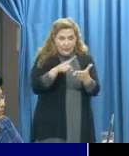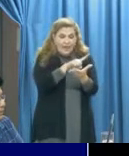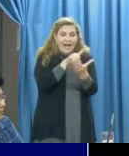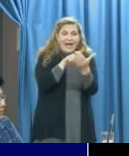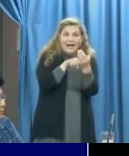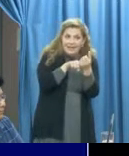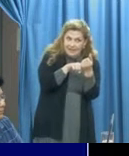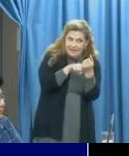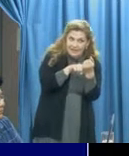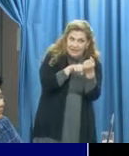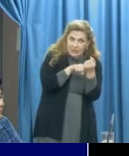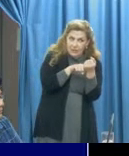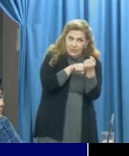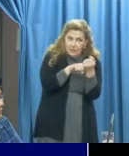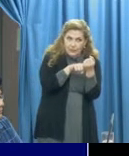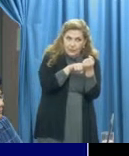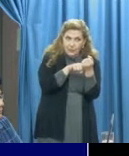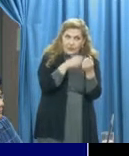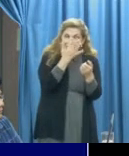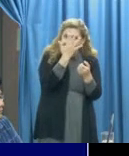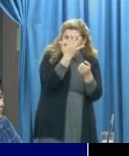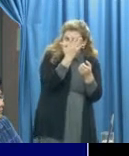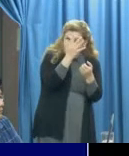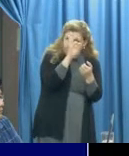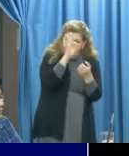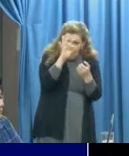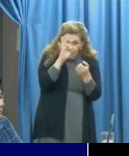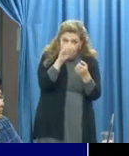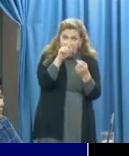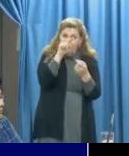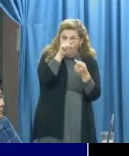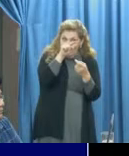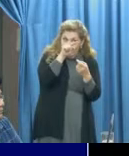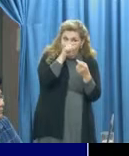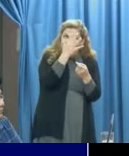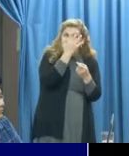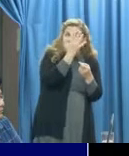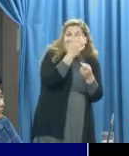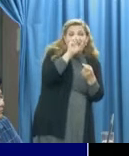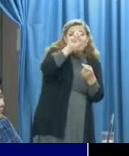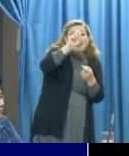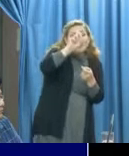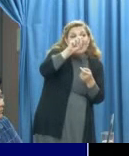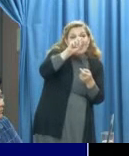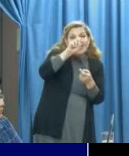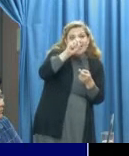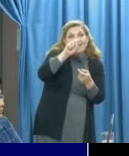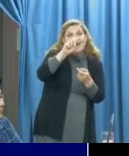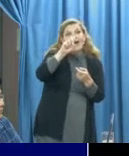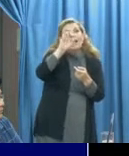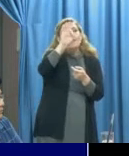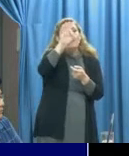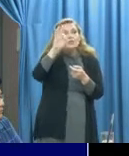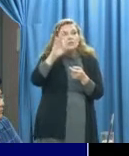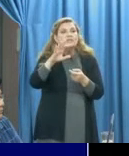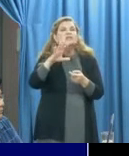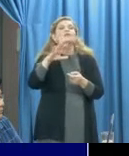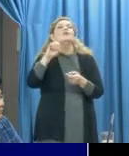de estas, de este 50%, el 30% corresponden a sorderas sindrómicas.